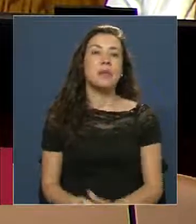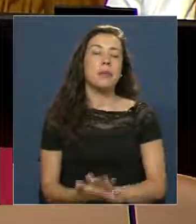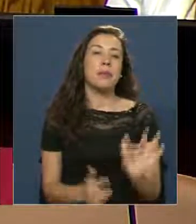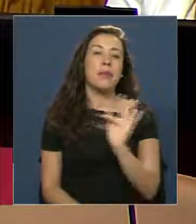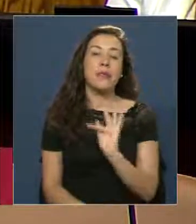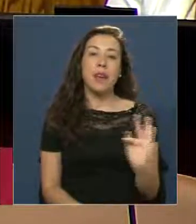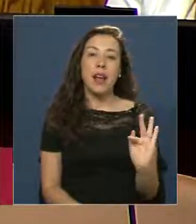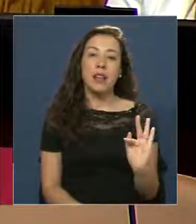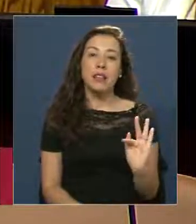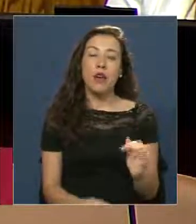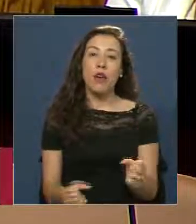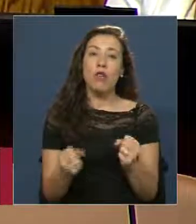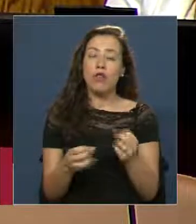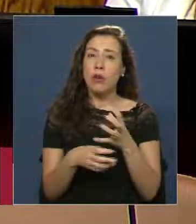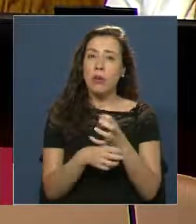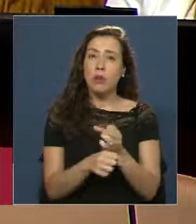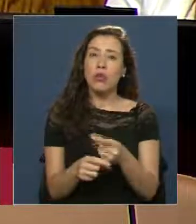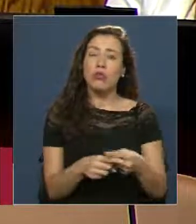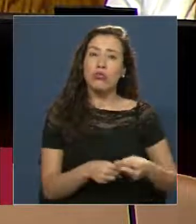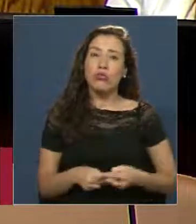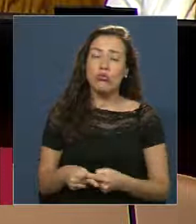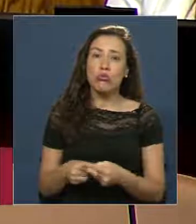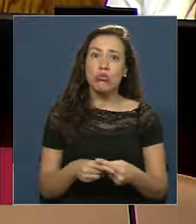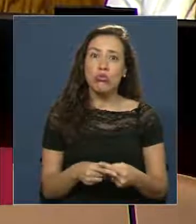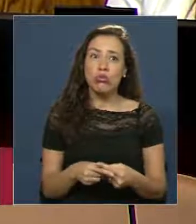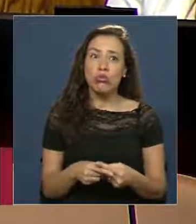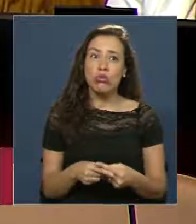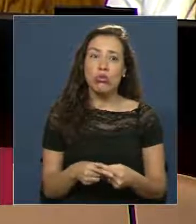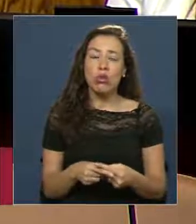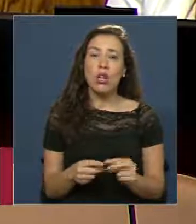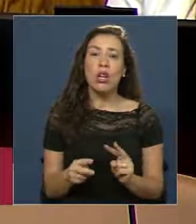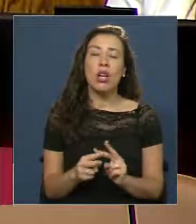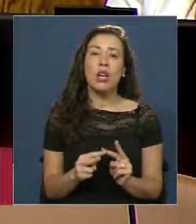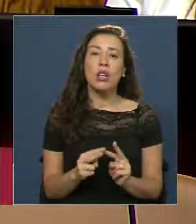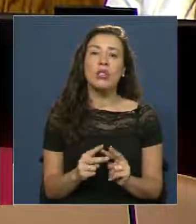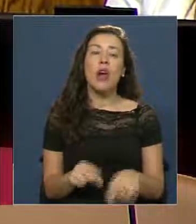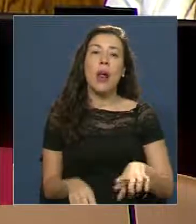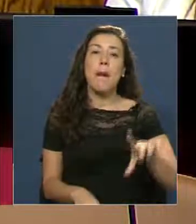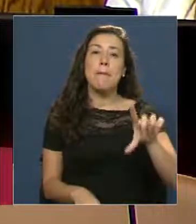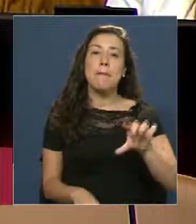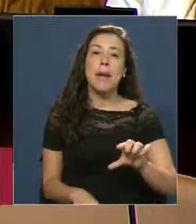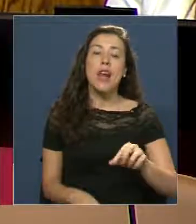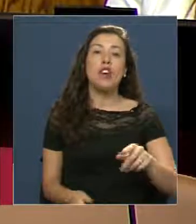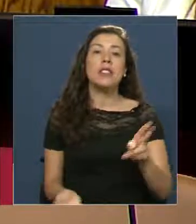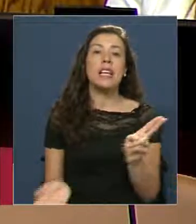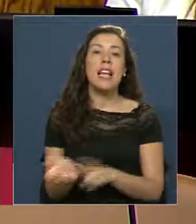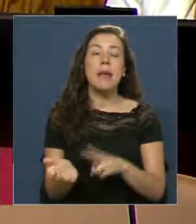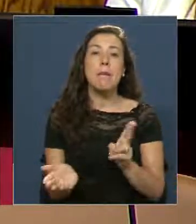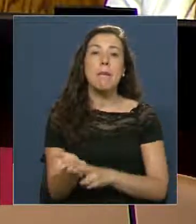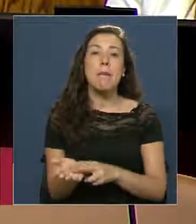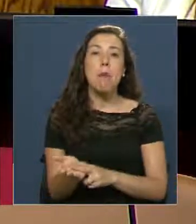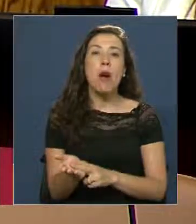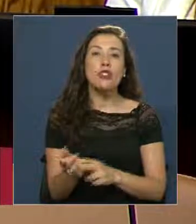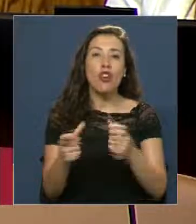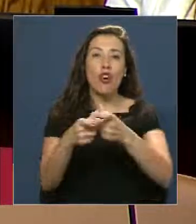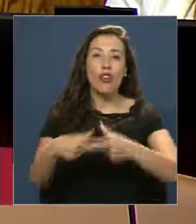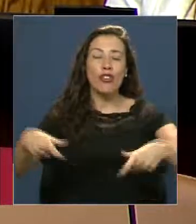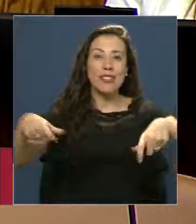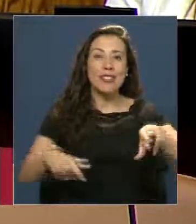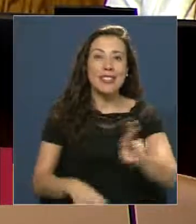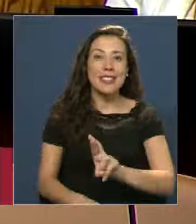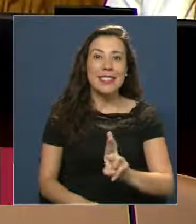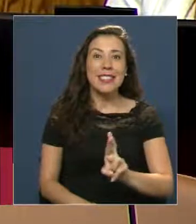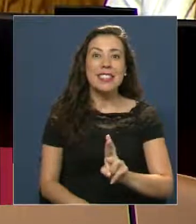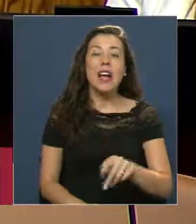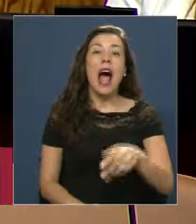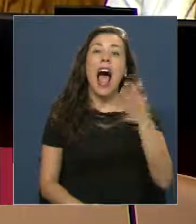Francia, luego de una fuerte presión social, se produjo una reducción del impuesto de los productos menstruales de un